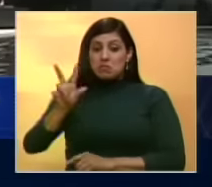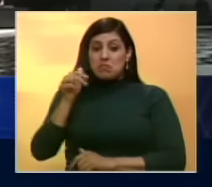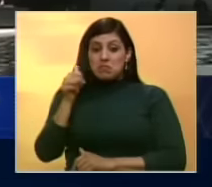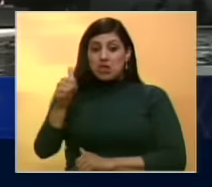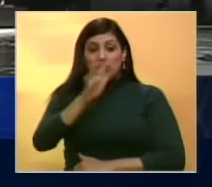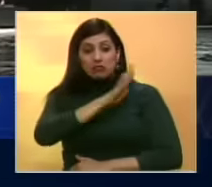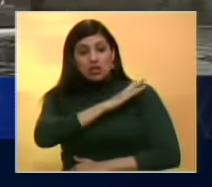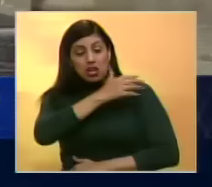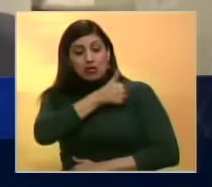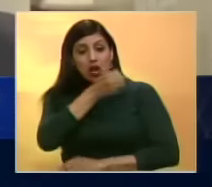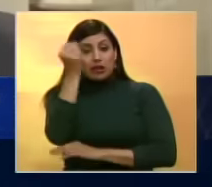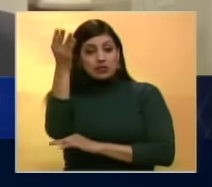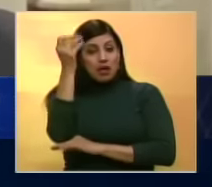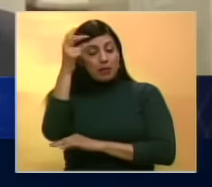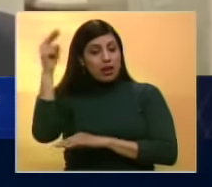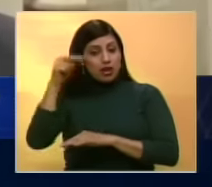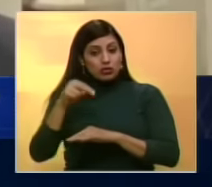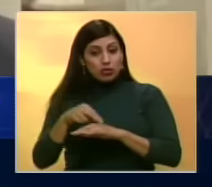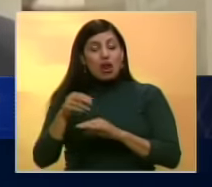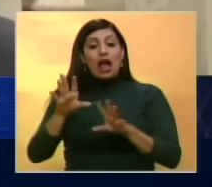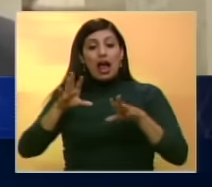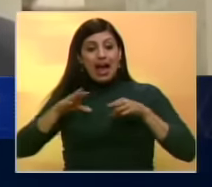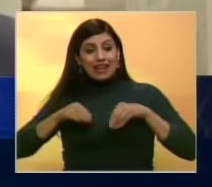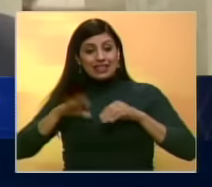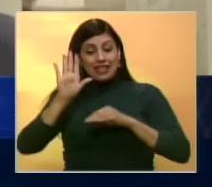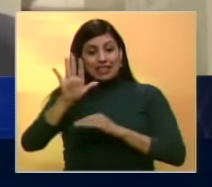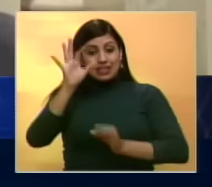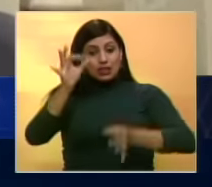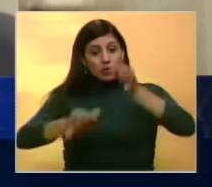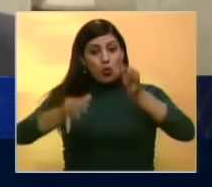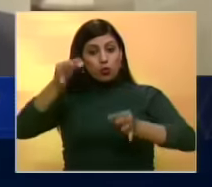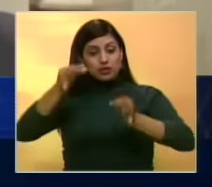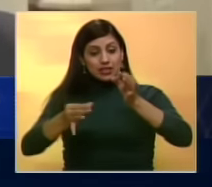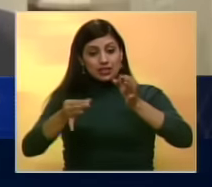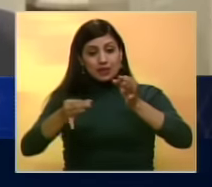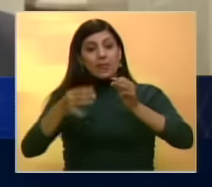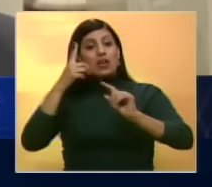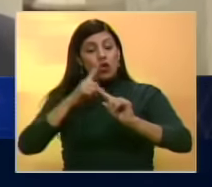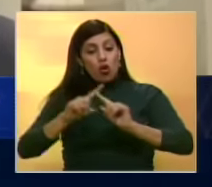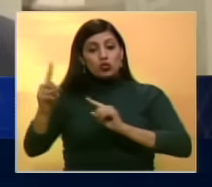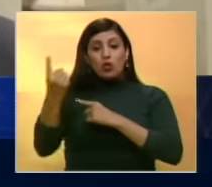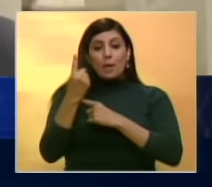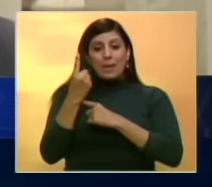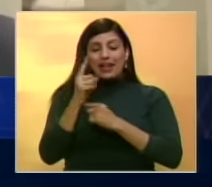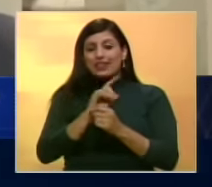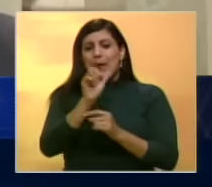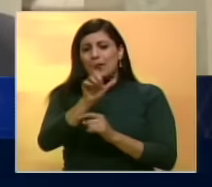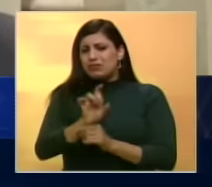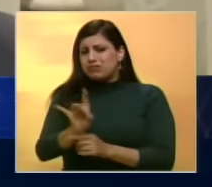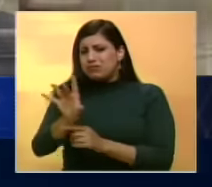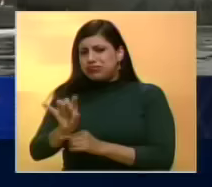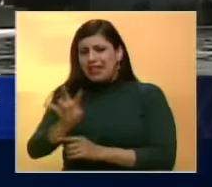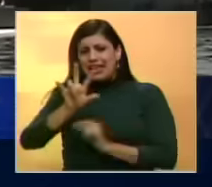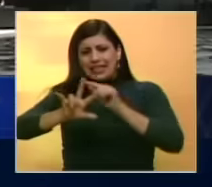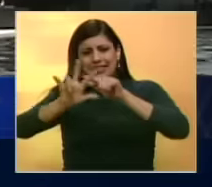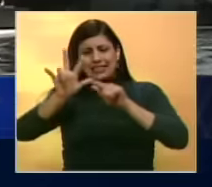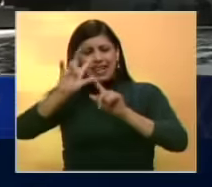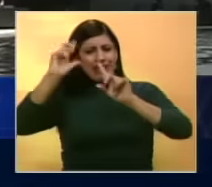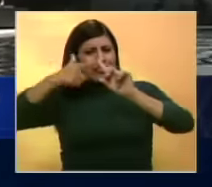la directiva de la asamblea nacional de acatar la sentencia del tribunal supremo de Justicia que ordena la desincorporación de los tres